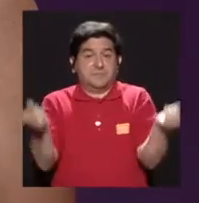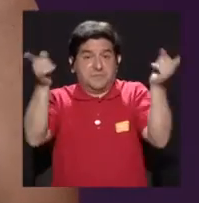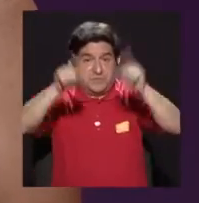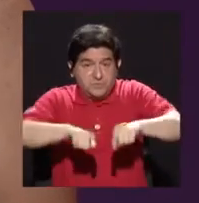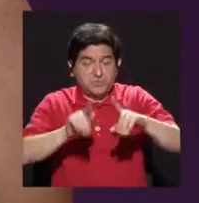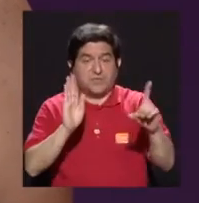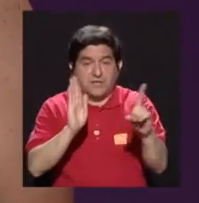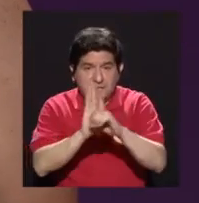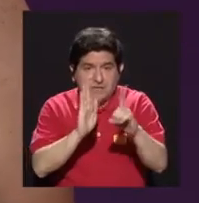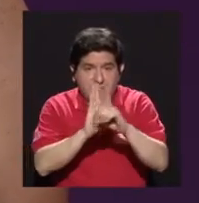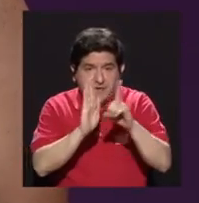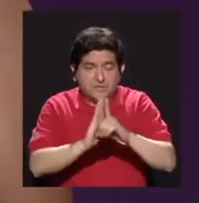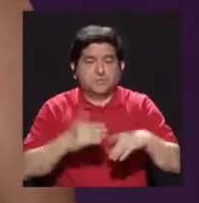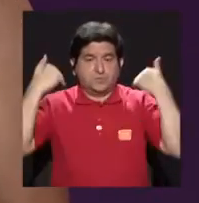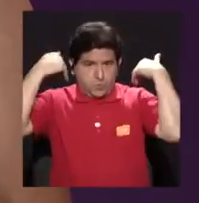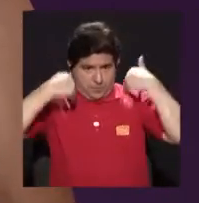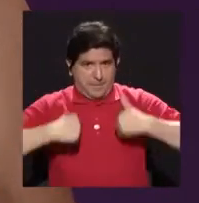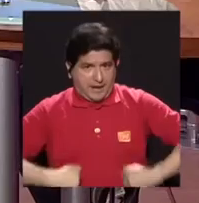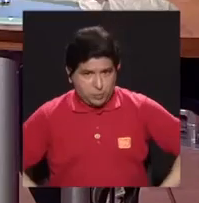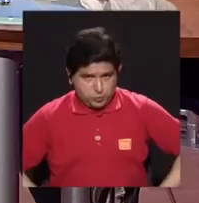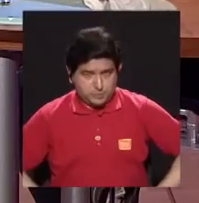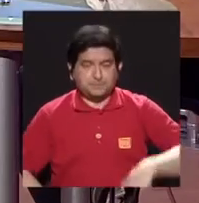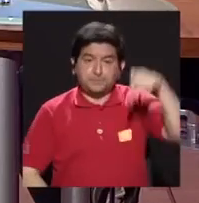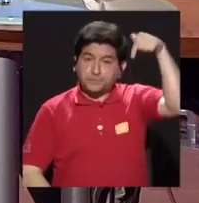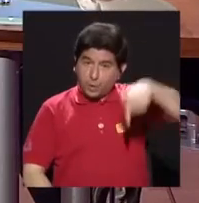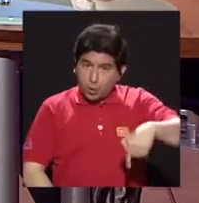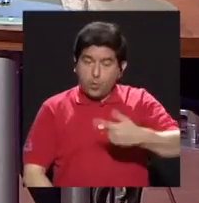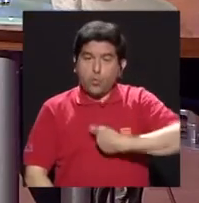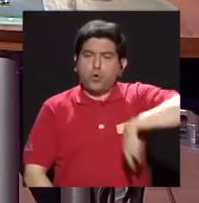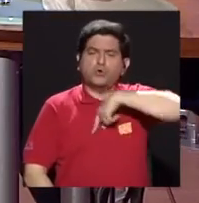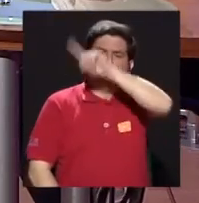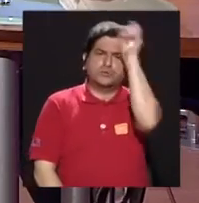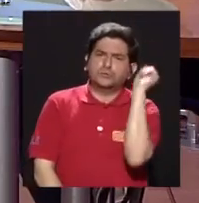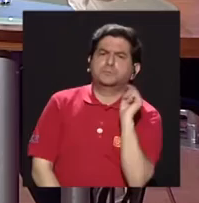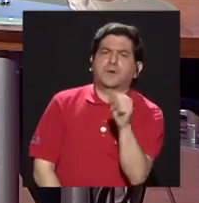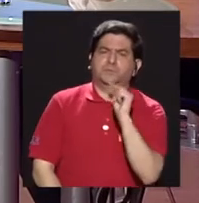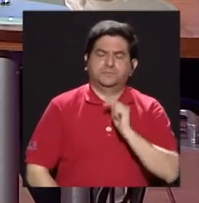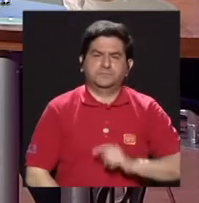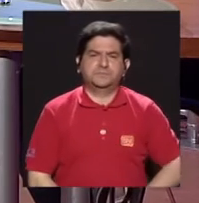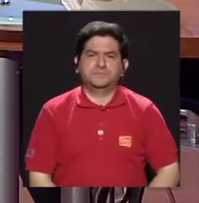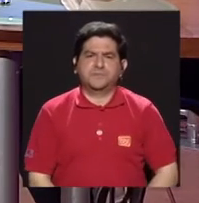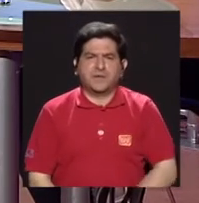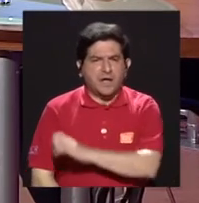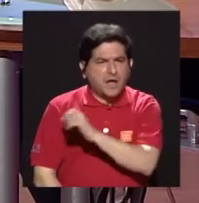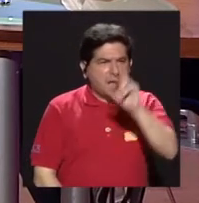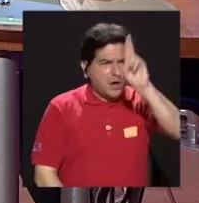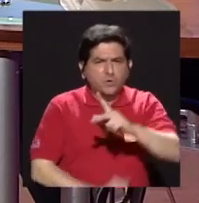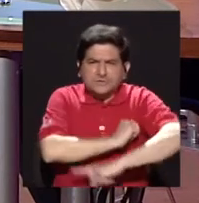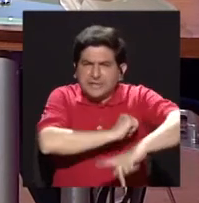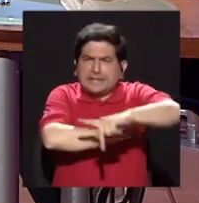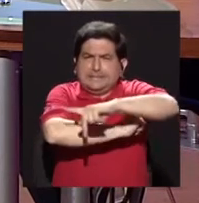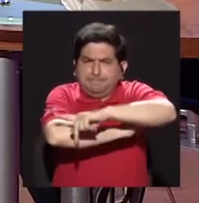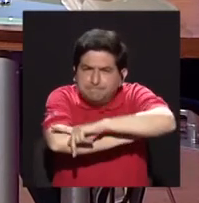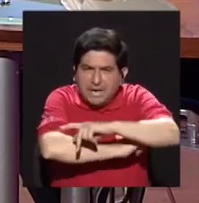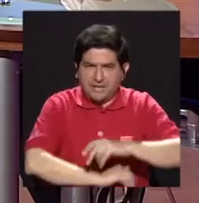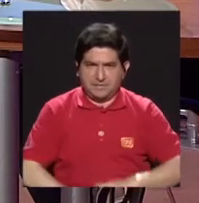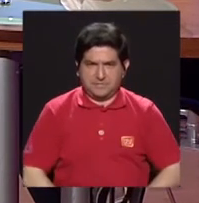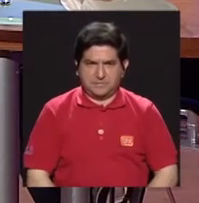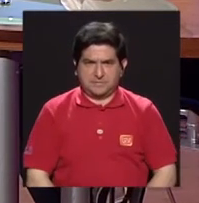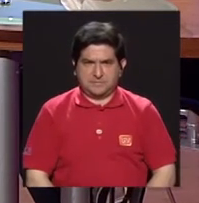con los derechos humanos. Hoy vamos a hacernos la pregunta, ¿es Costa Rica un país